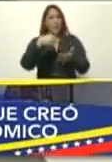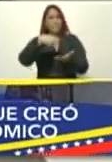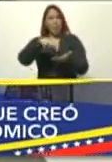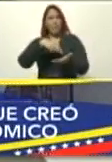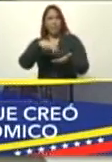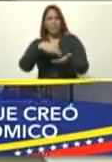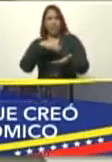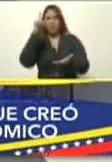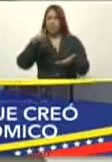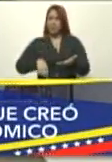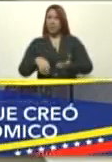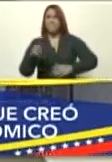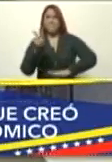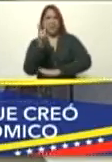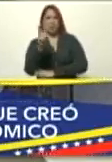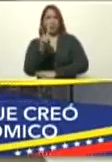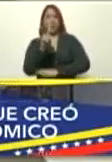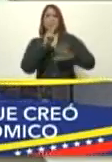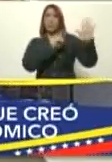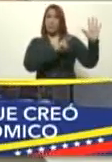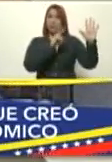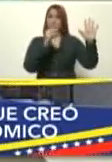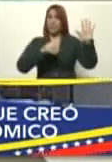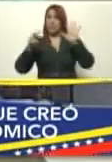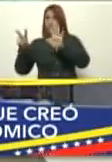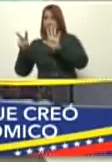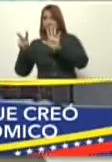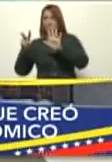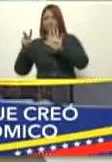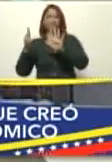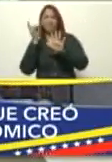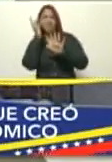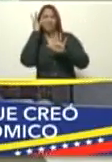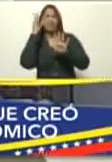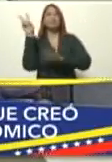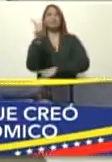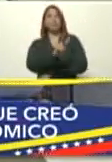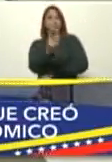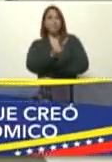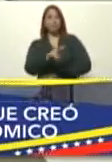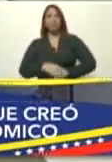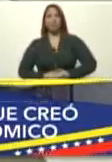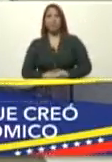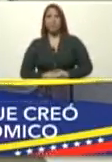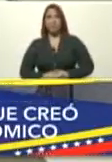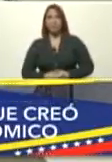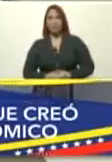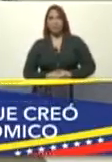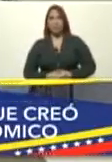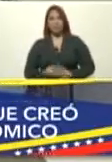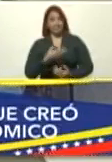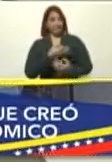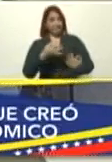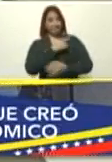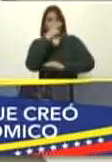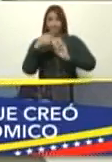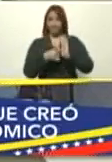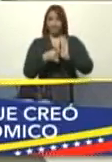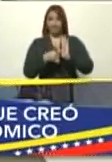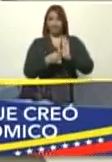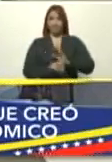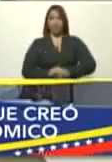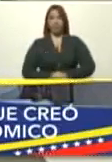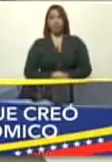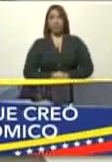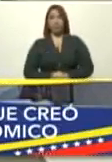es venezolano. Y el 7+7... es venezolano. Éxito total